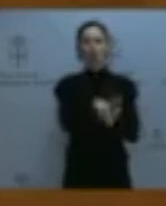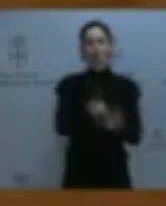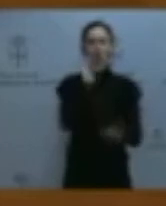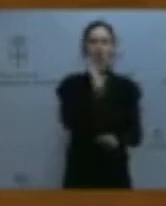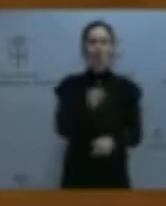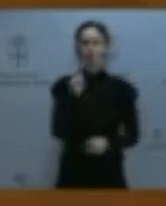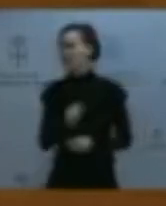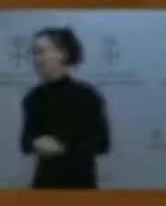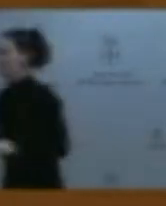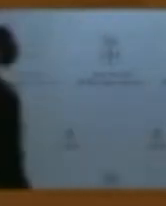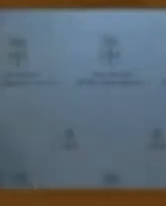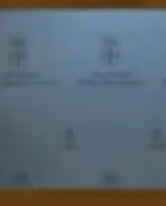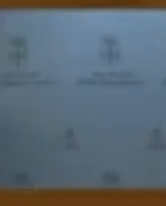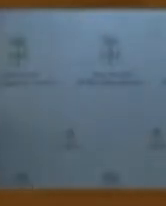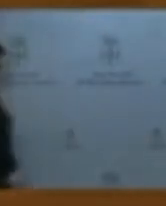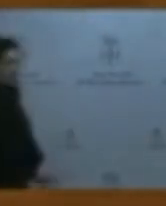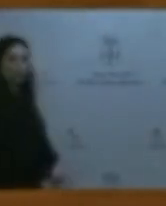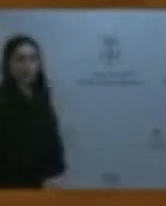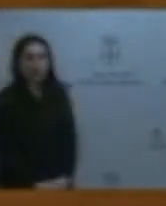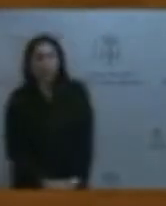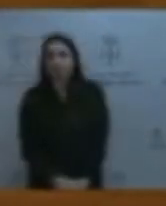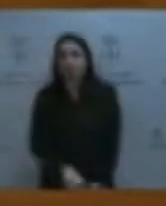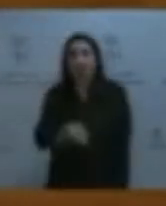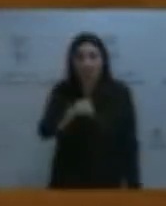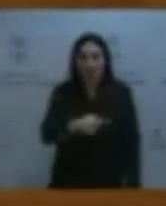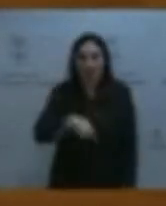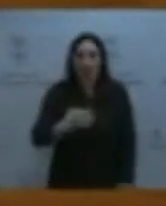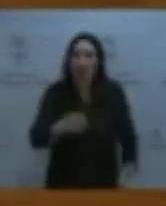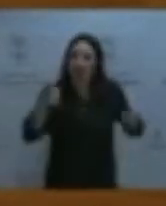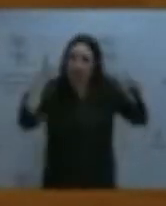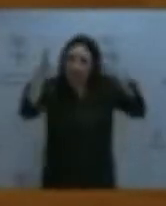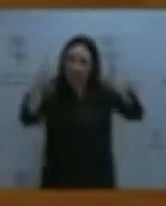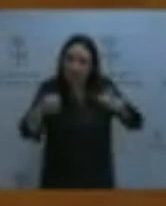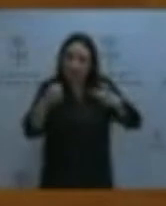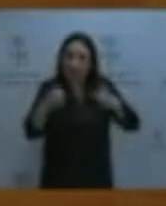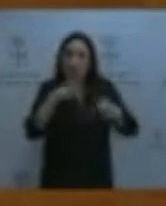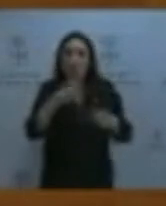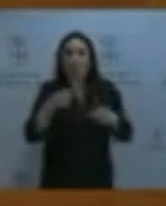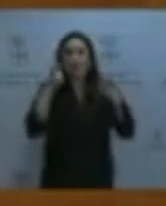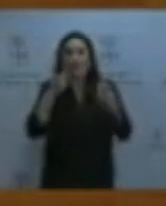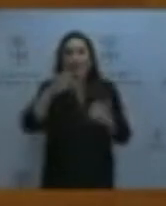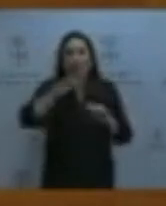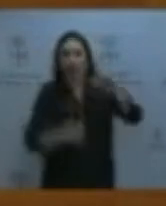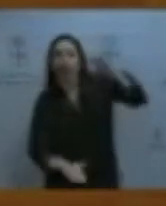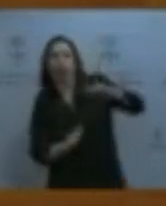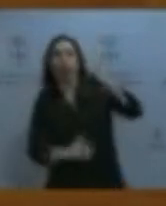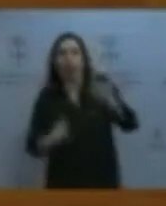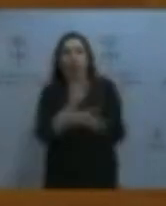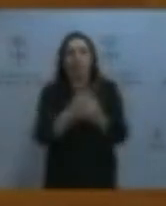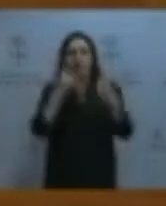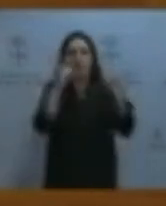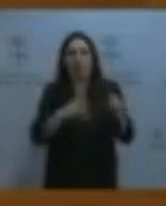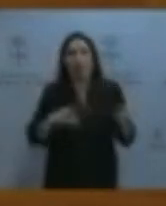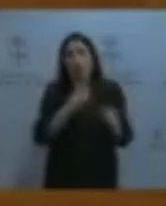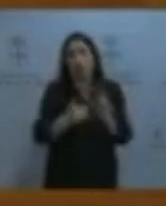corrupción. Ahí es donde debemos centrar los esfuerzos para corregir los enormes desequilibrios de nuestros ingresos públicos, no